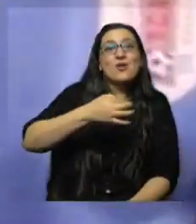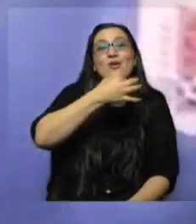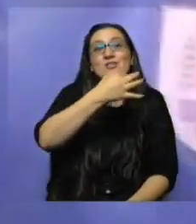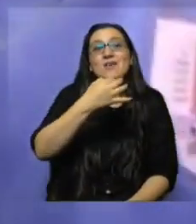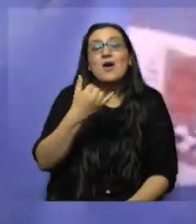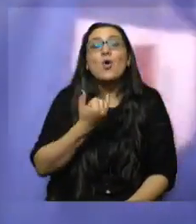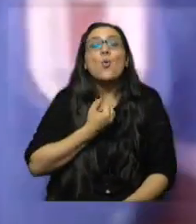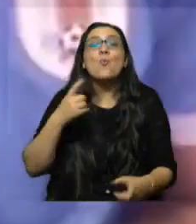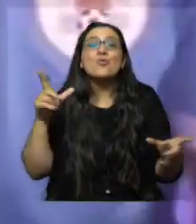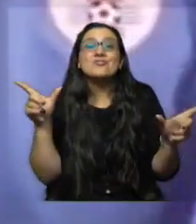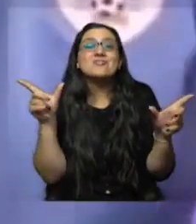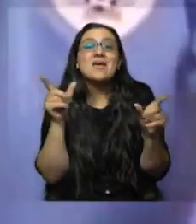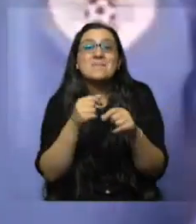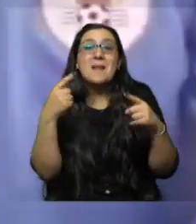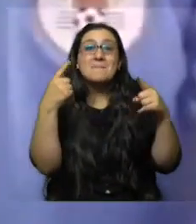partido.